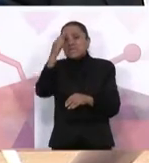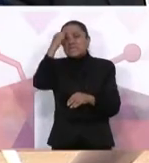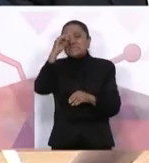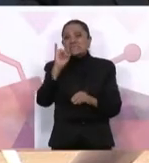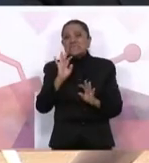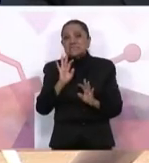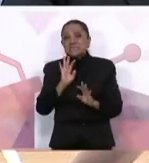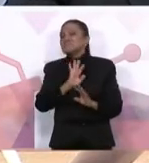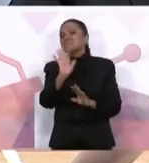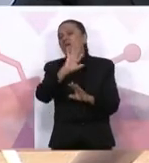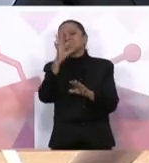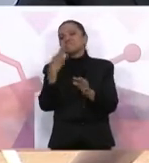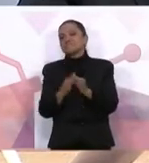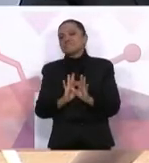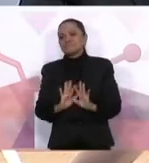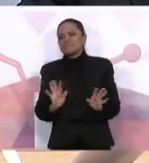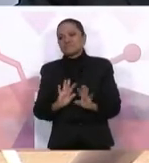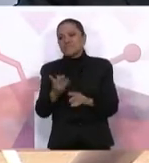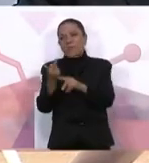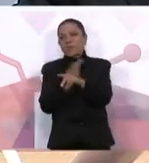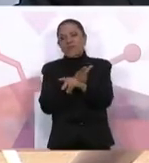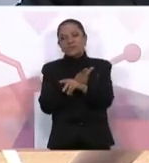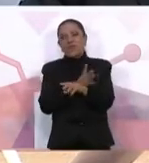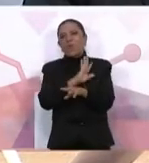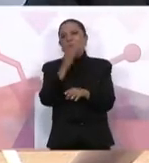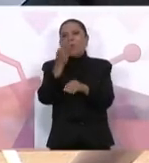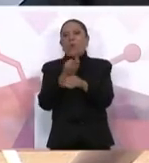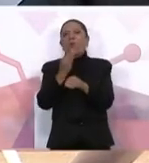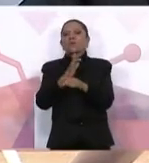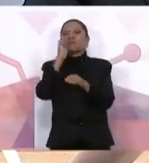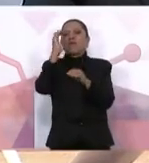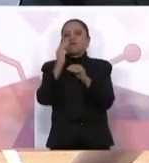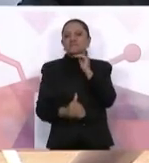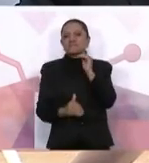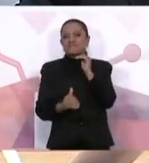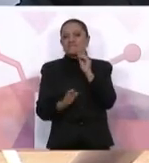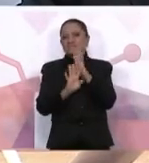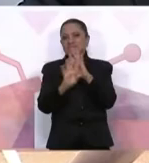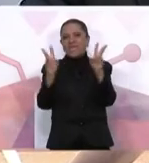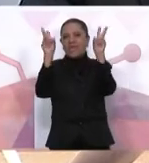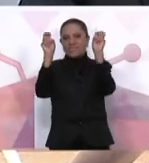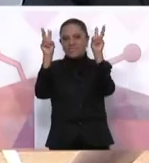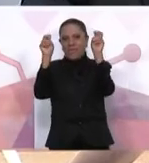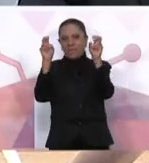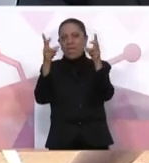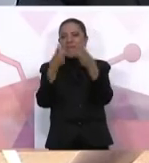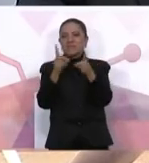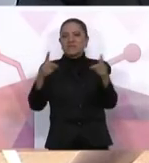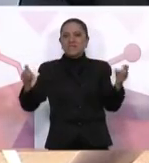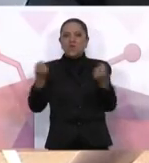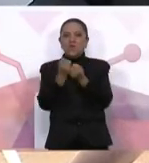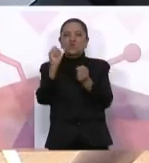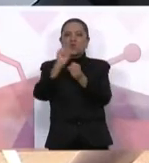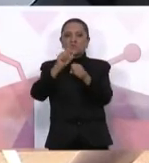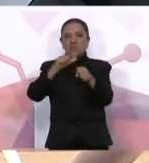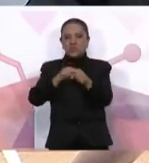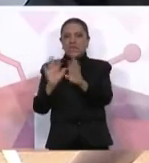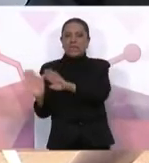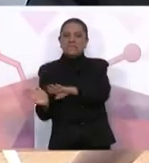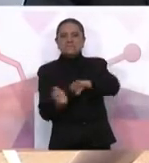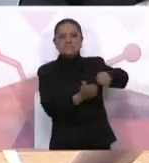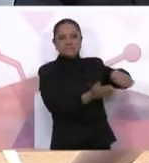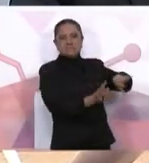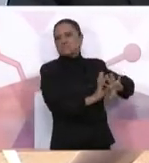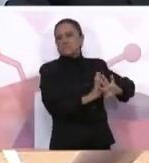esto cerramos el primer bloque temático en desarrollo social y pasaremos entonces a la segunda ronda temática